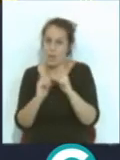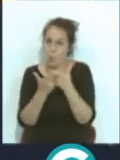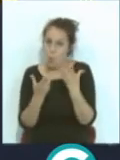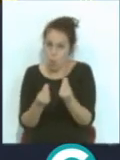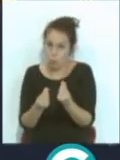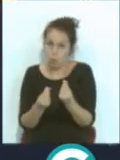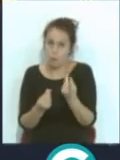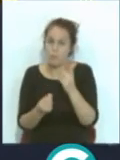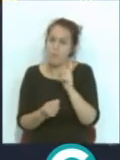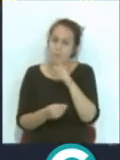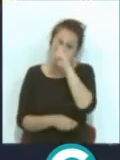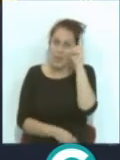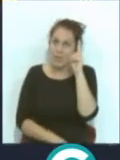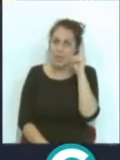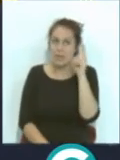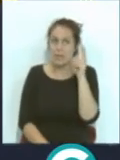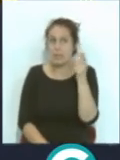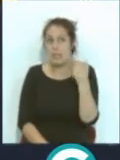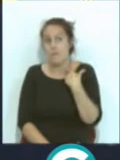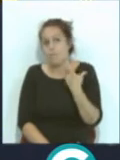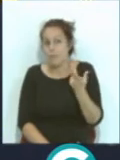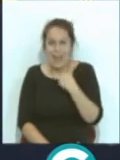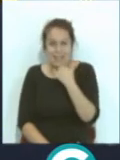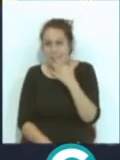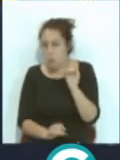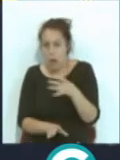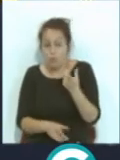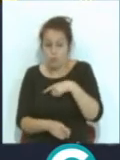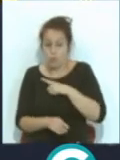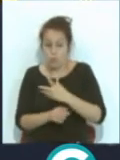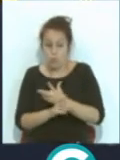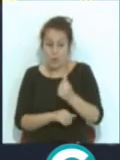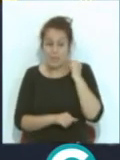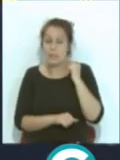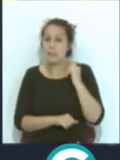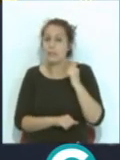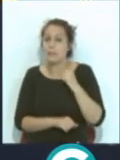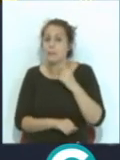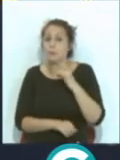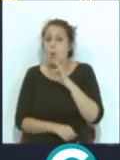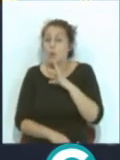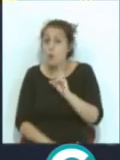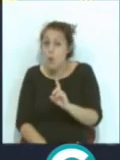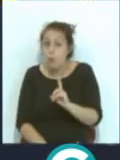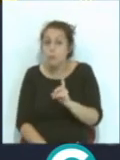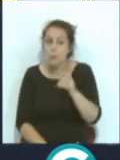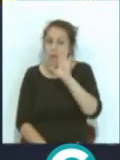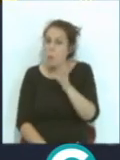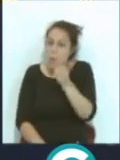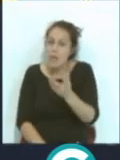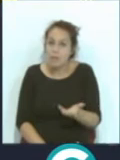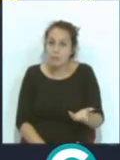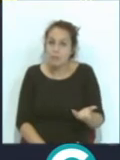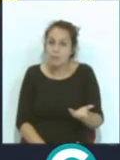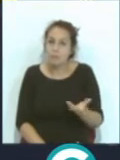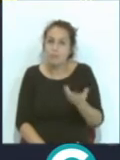no son el Madrid, pero casi son el Madrid para nosotros. Entonces jugamos atrás. Los descontentos, me parece muy bien que estés descontento. Que